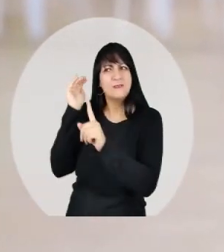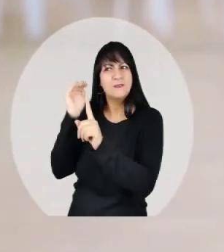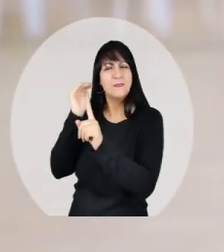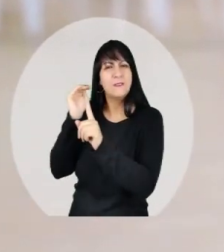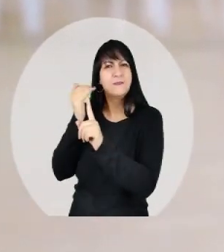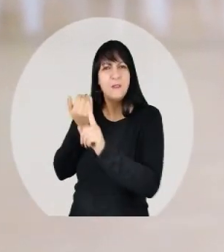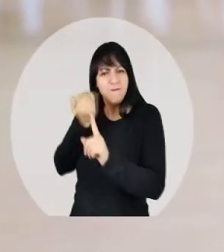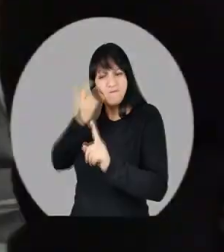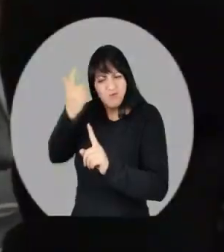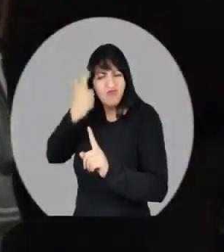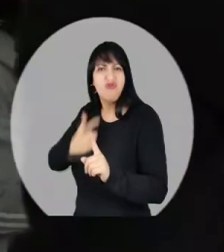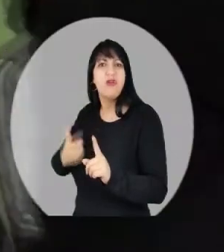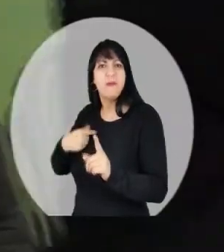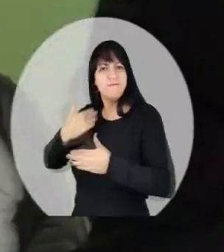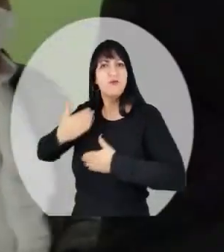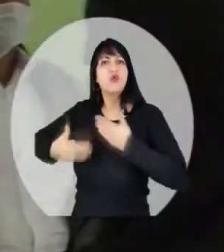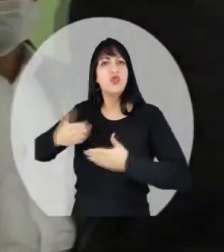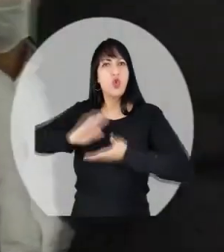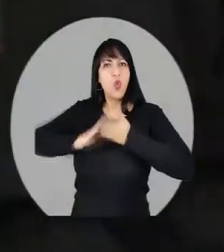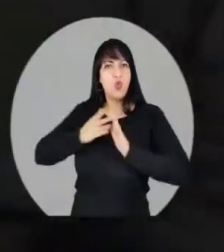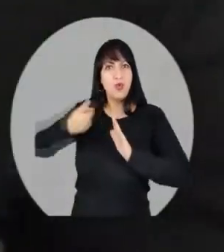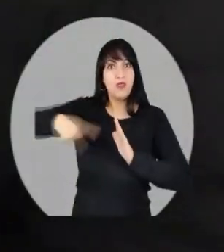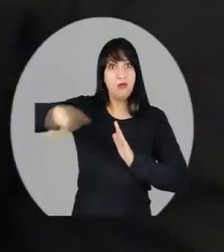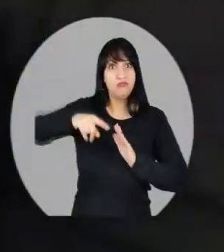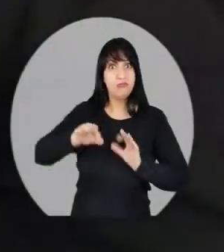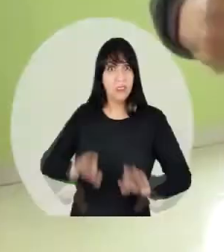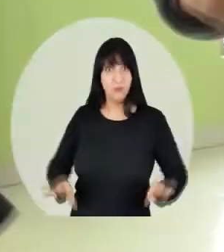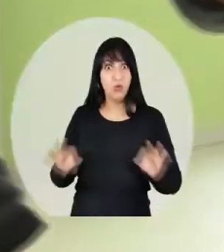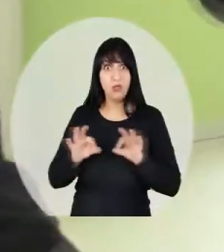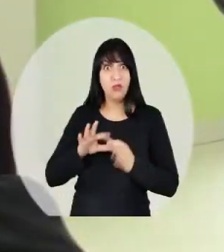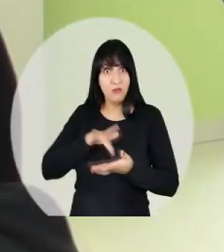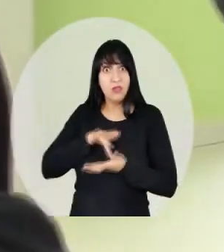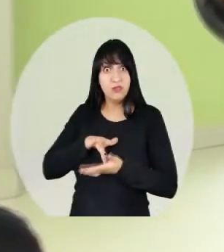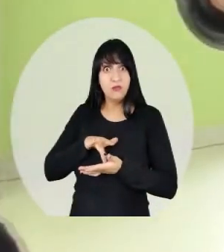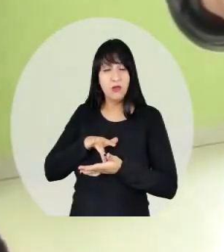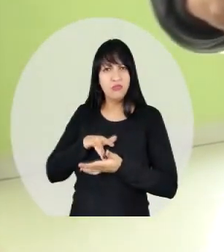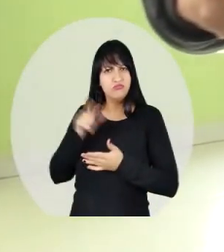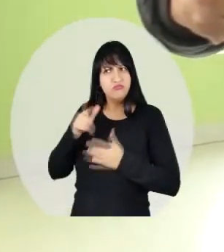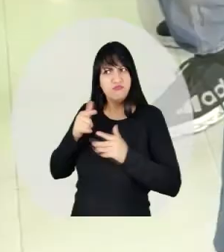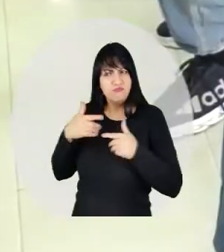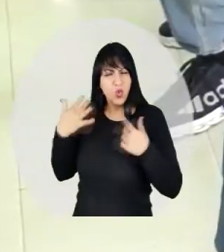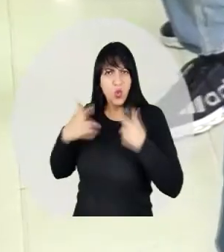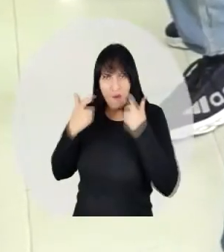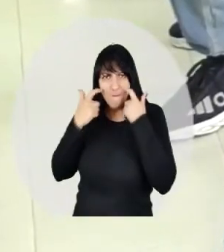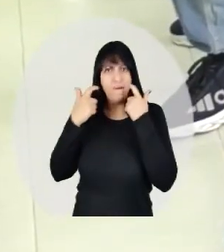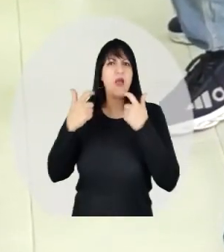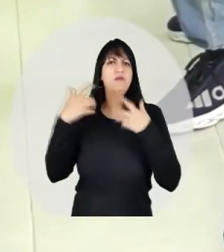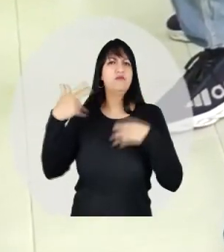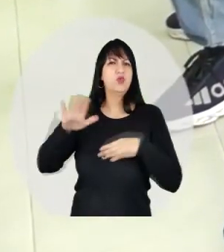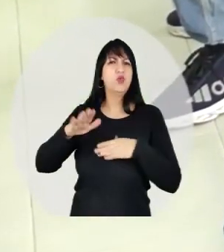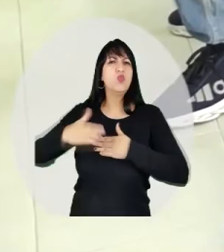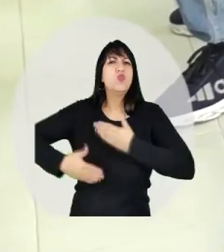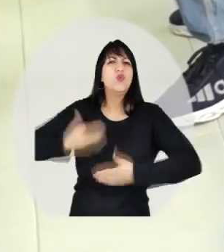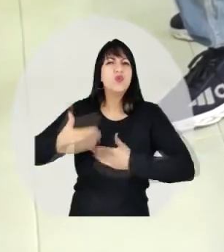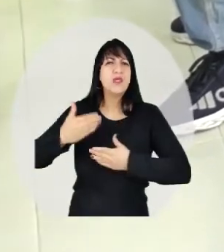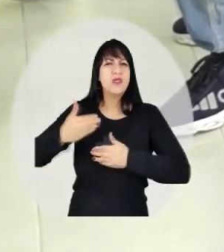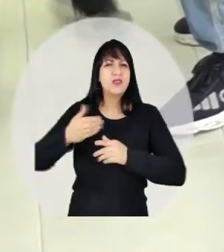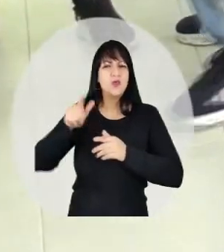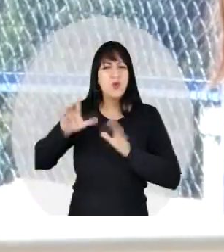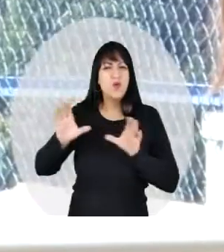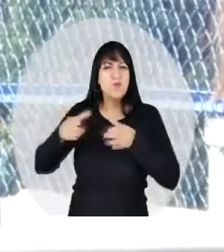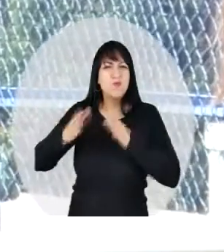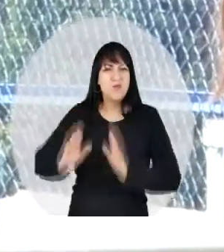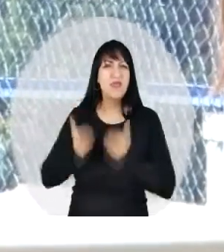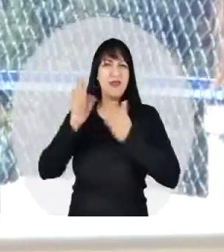cuenta que la incidencia de la mujer en el proceso comunitario es muy importante y está haciendo grandes procesos para el